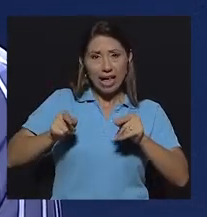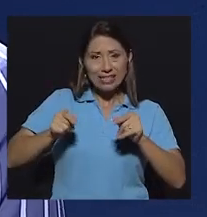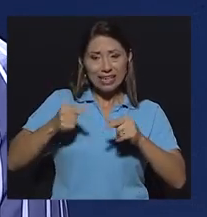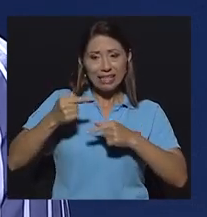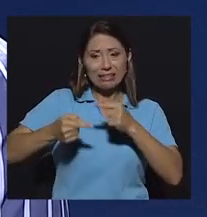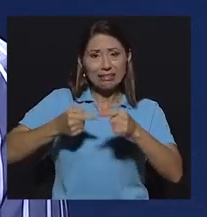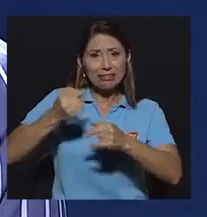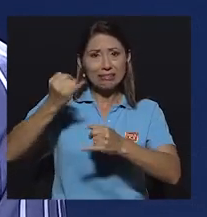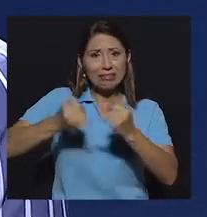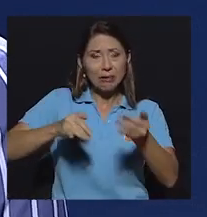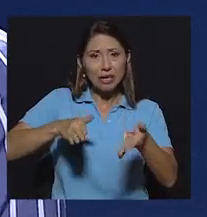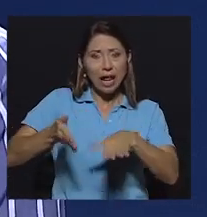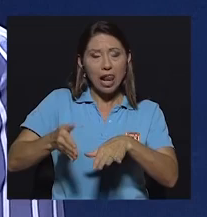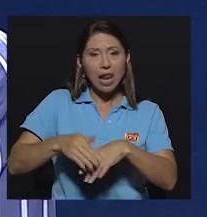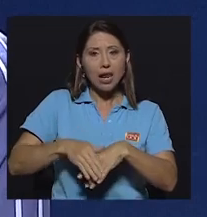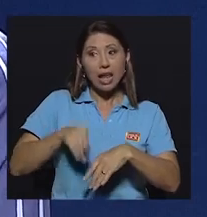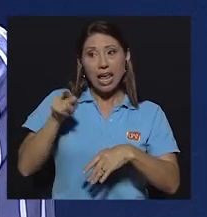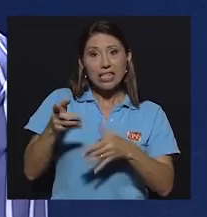deseos